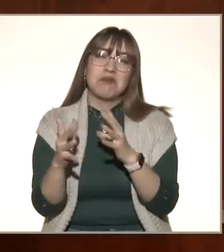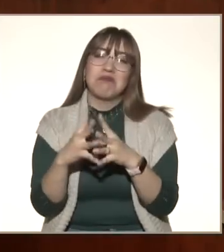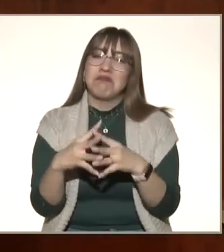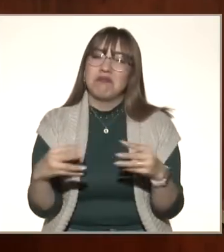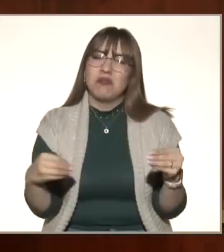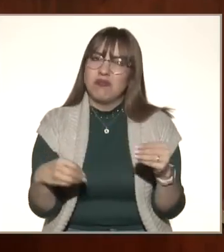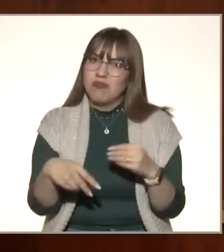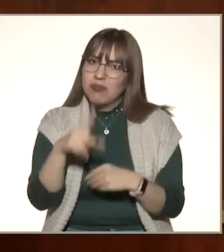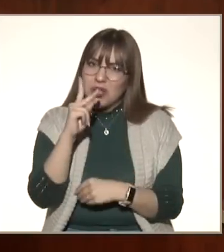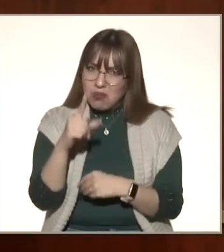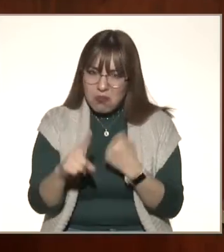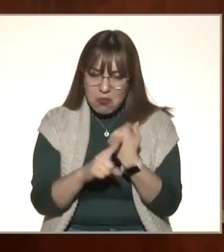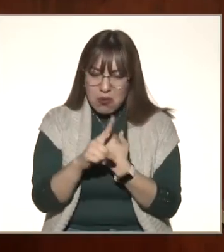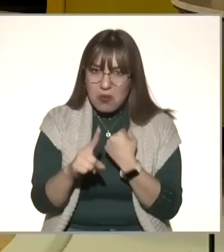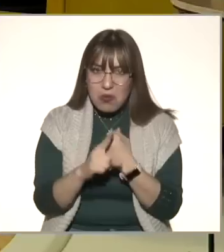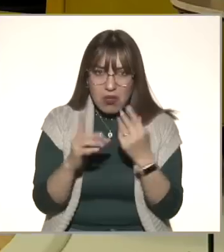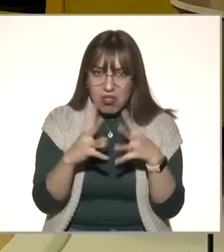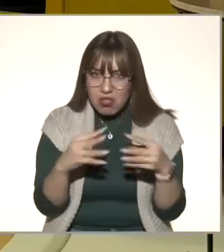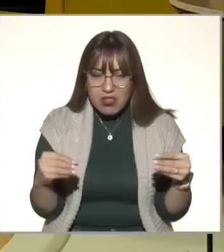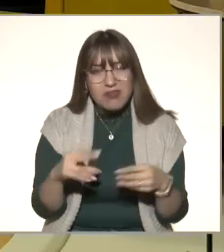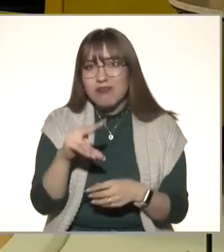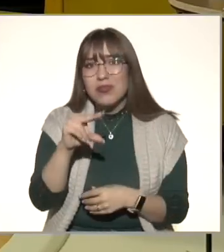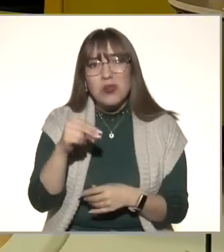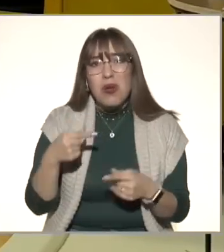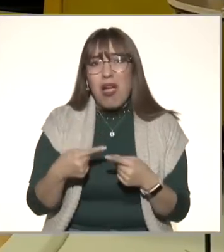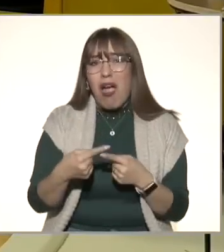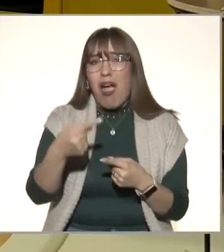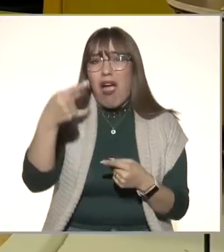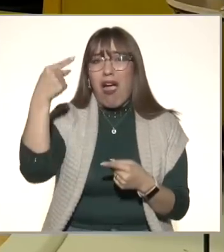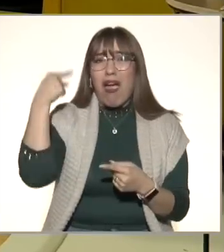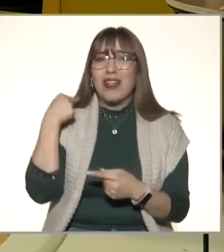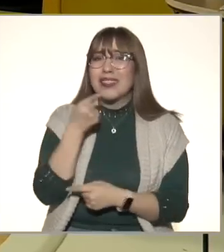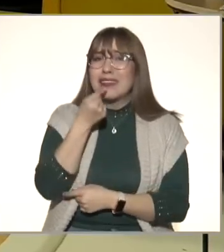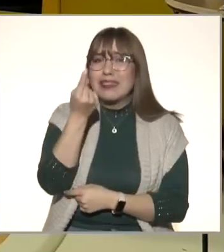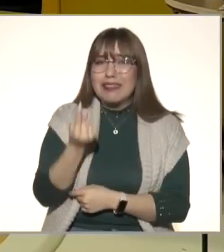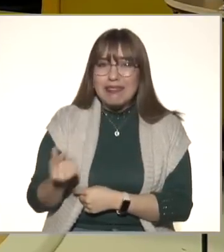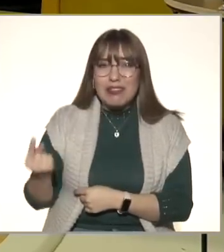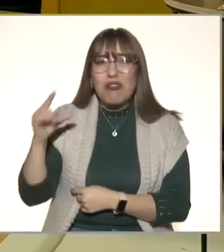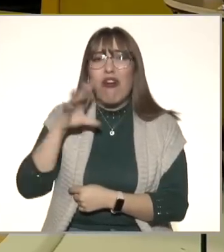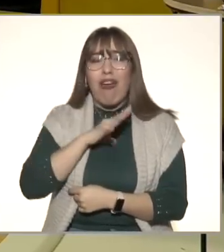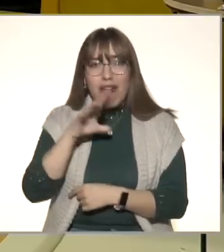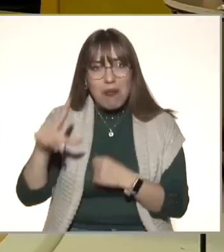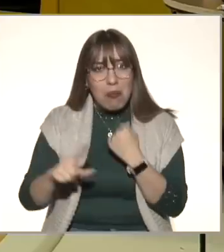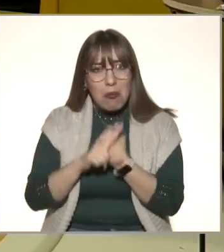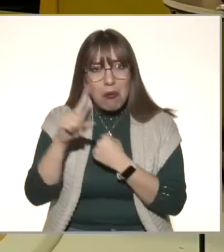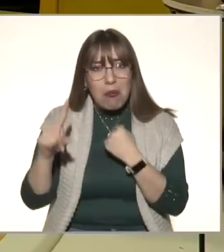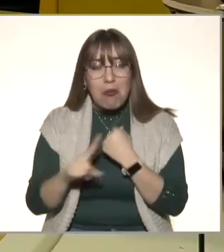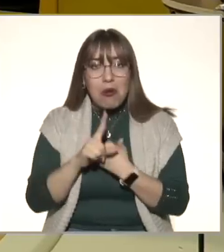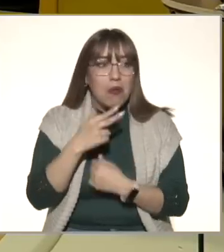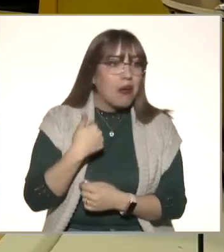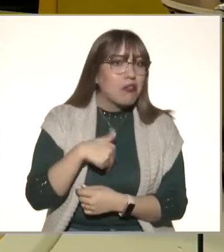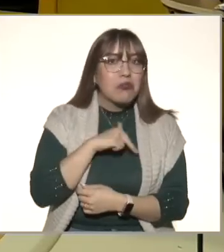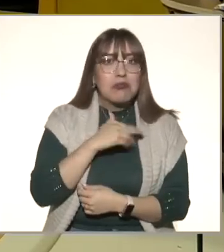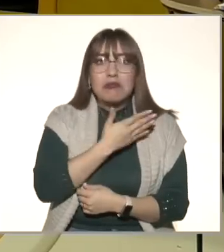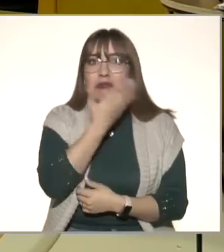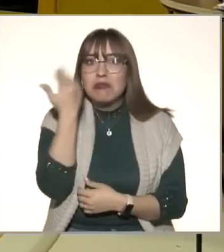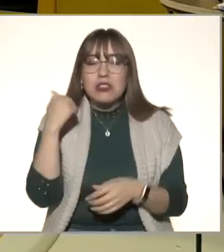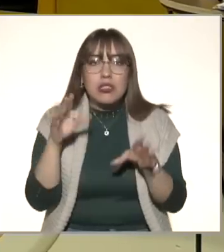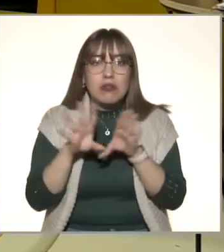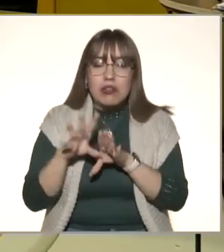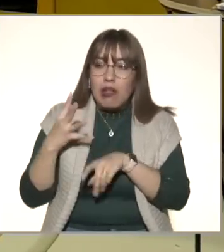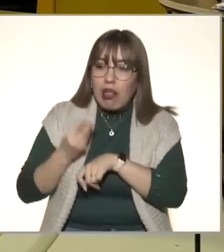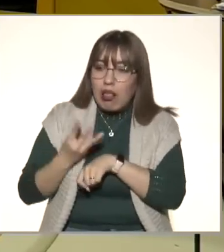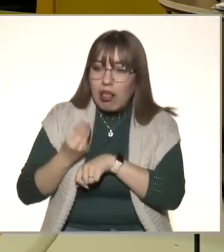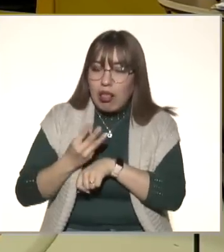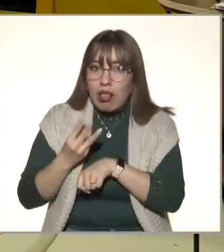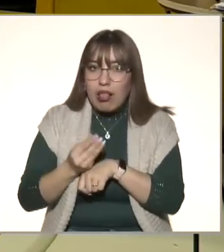chamaquitos. Sí. Y a lo mejor no supimos negociarlas nosotros y ahora andamos viendo cómo demonios